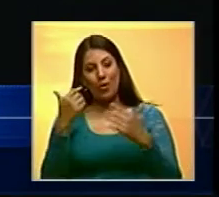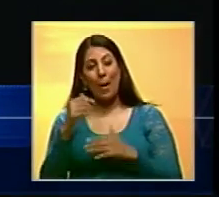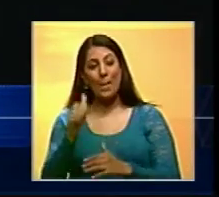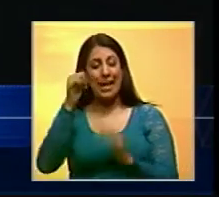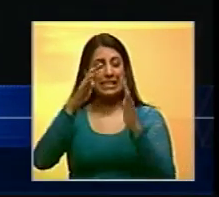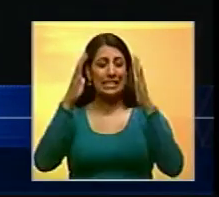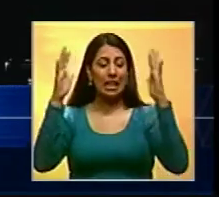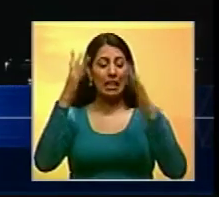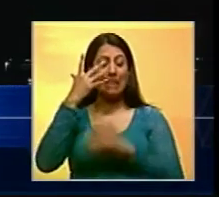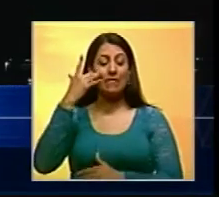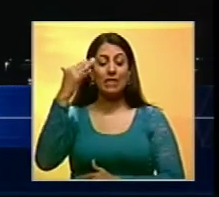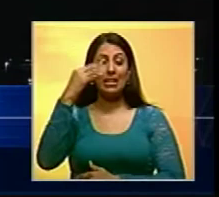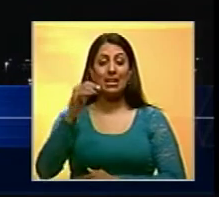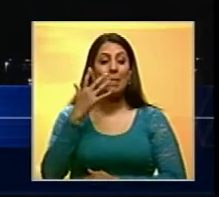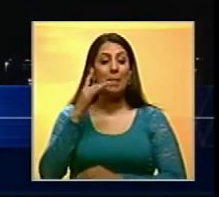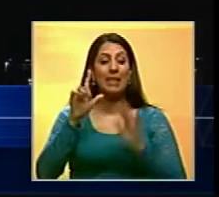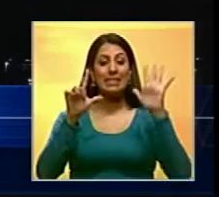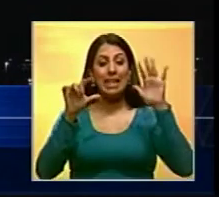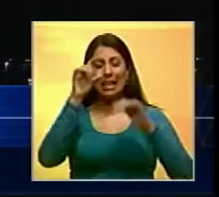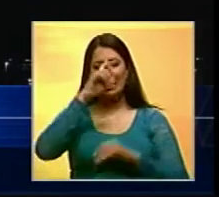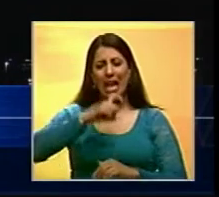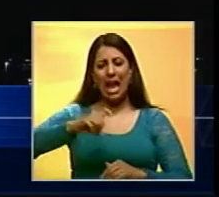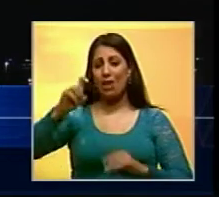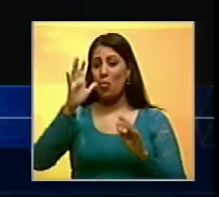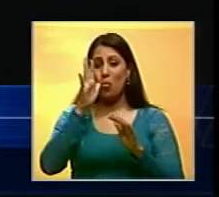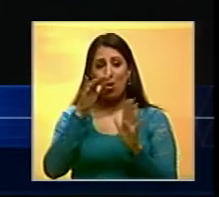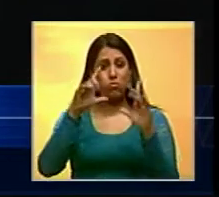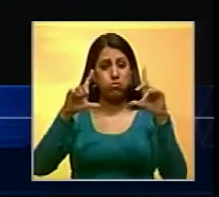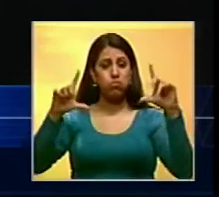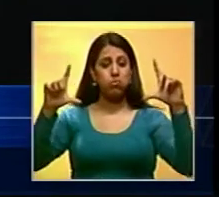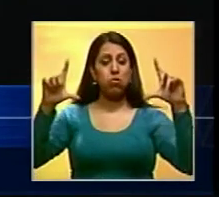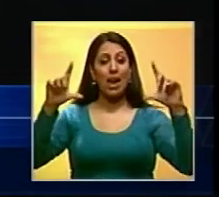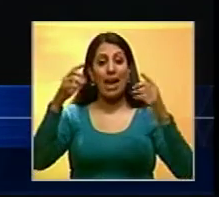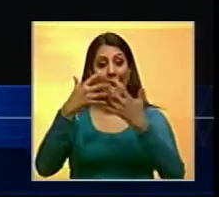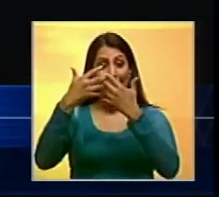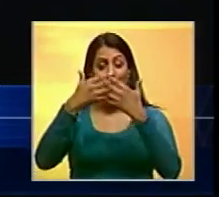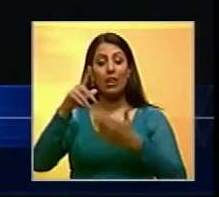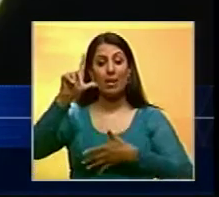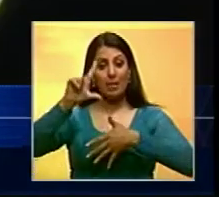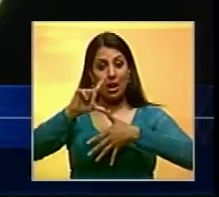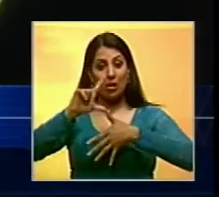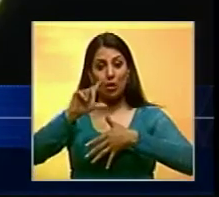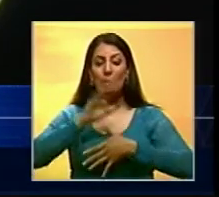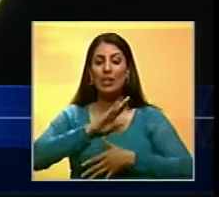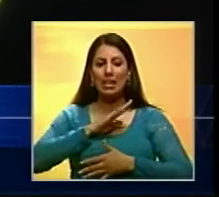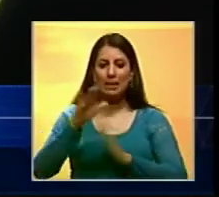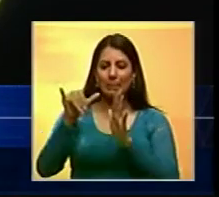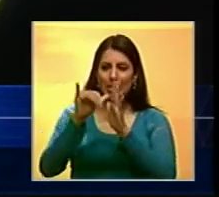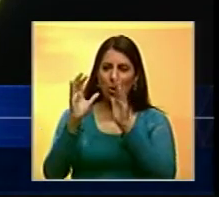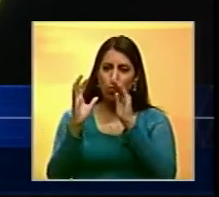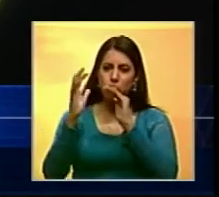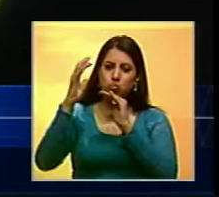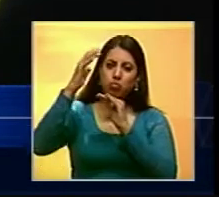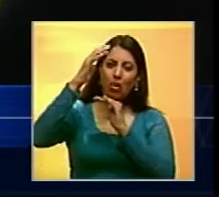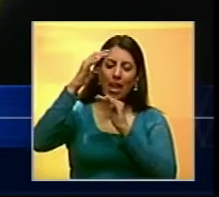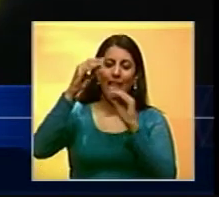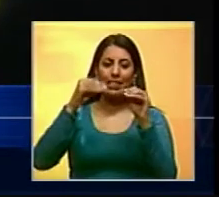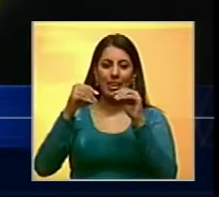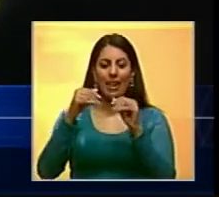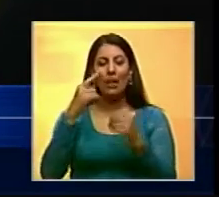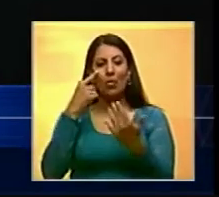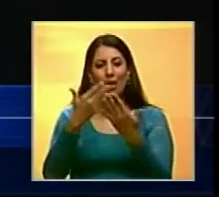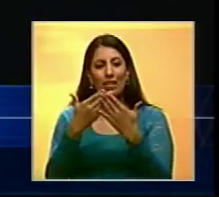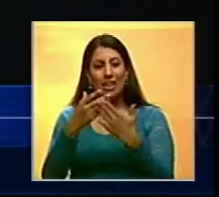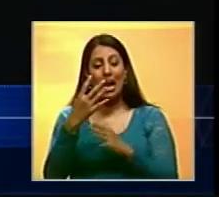grande y brillante desde hace casi 70 años. En Estados Unidos y en Latinoamérica pasó más cerca a la Tierra,